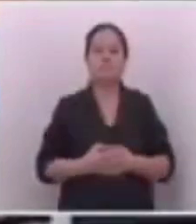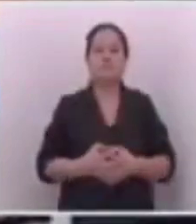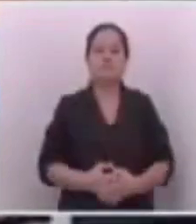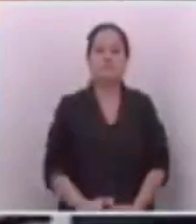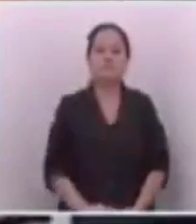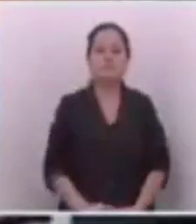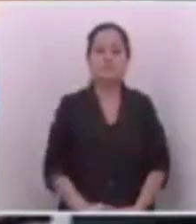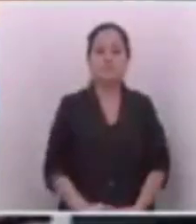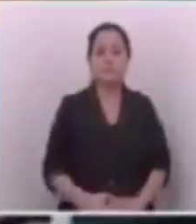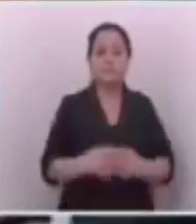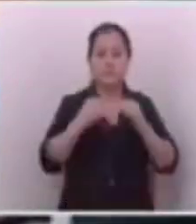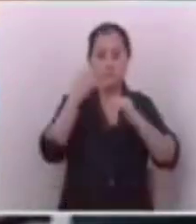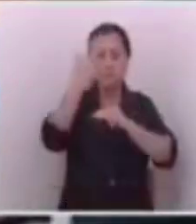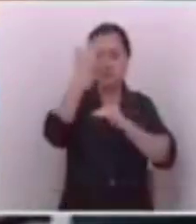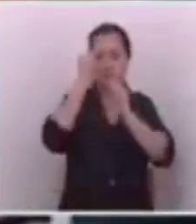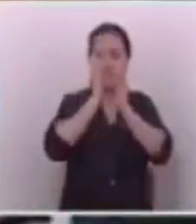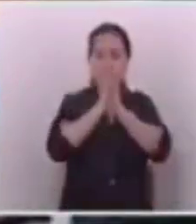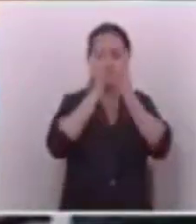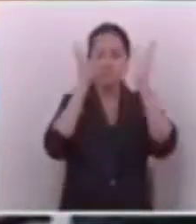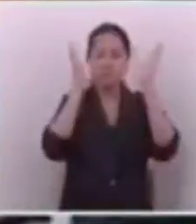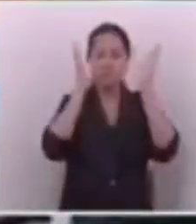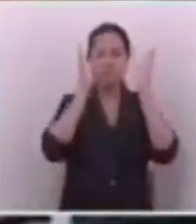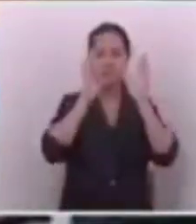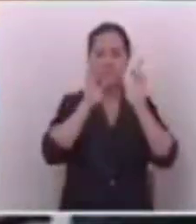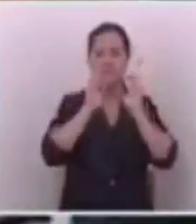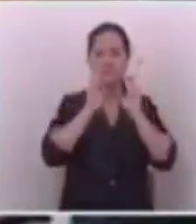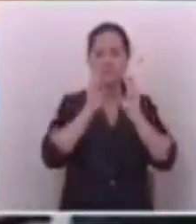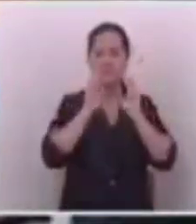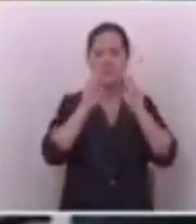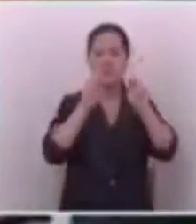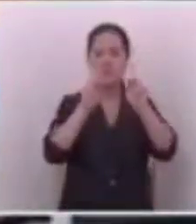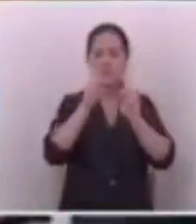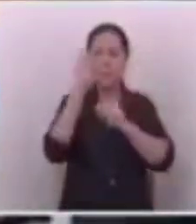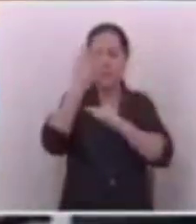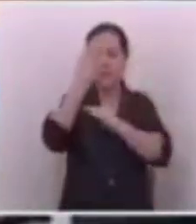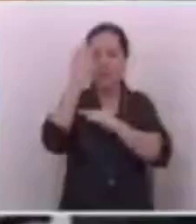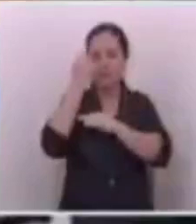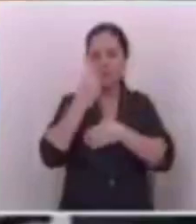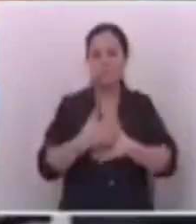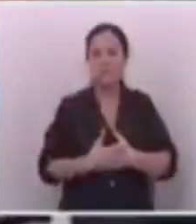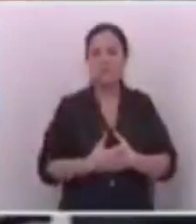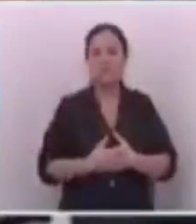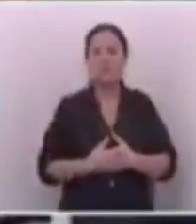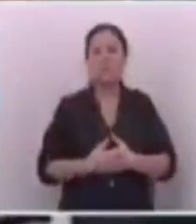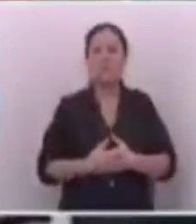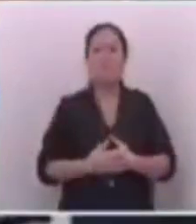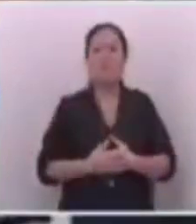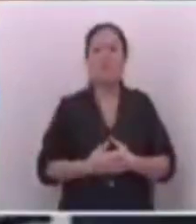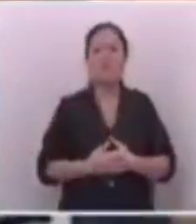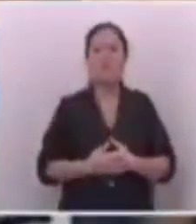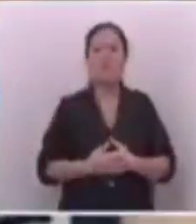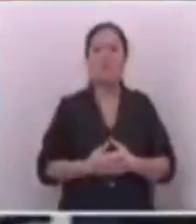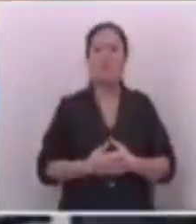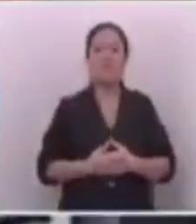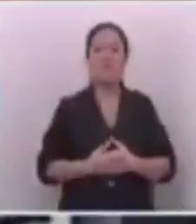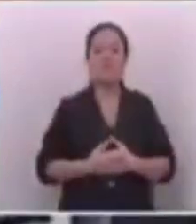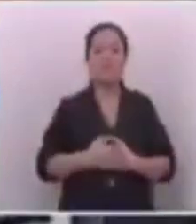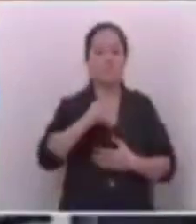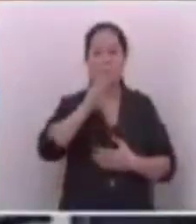Era importante dejar abierta esa opción. Era importante. Aunque no